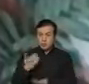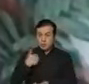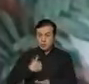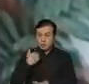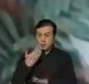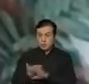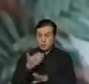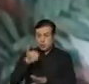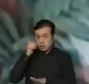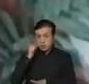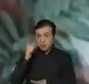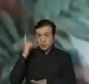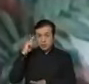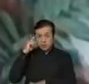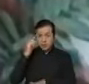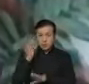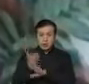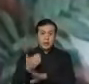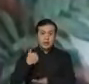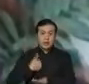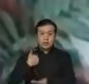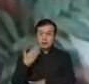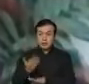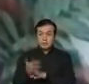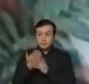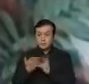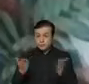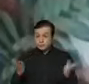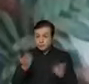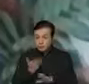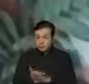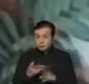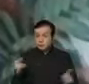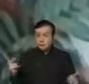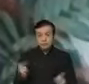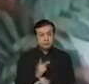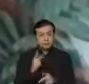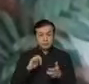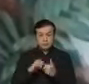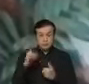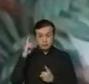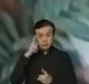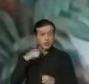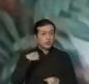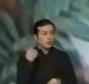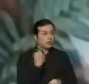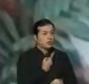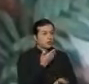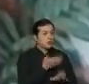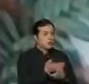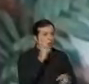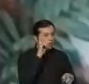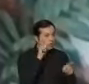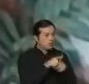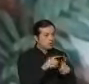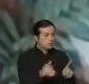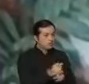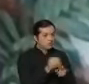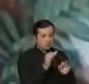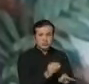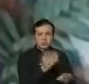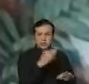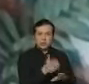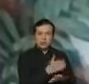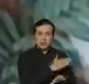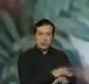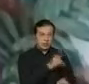de ayer, la propuesta del gobierno argentino, es una propuesta peor que la que nosotros logramos en el acuerdo. Es decir, nosotros ya